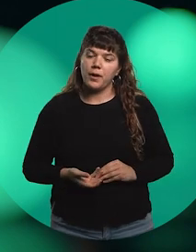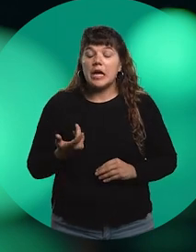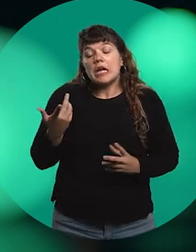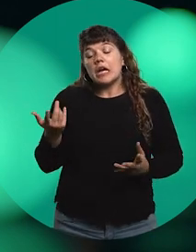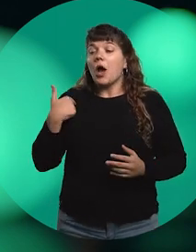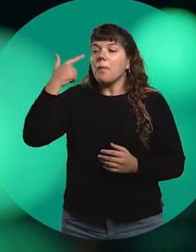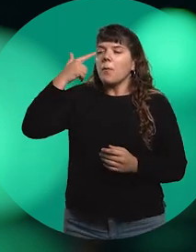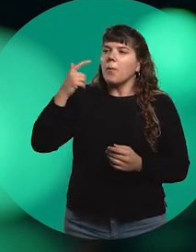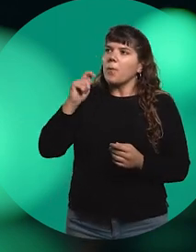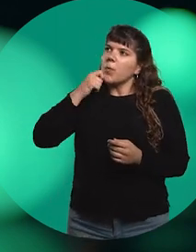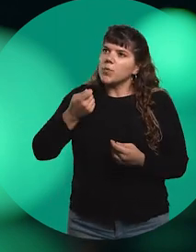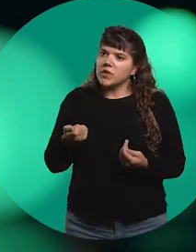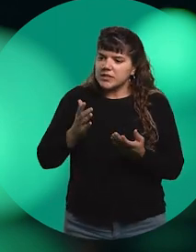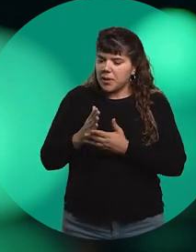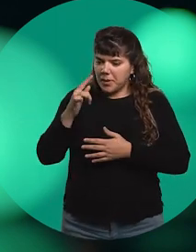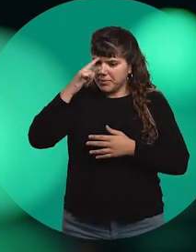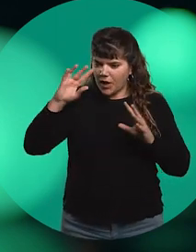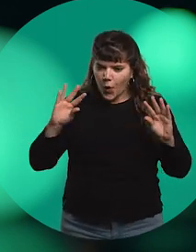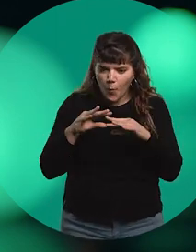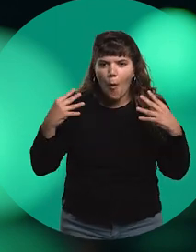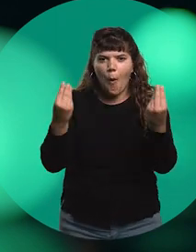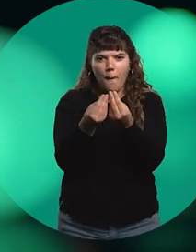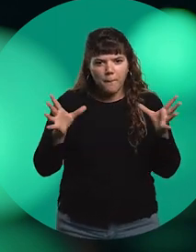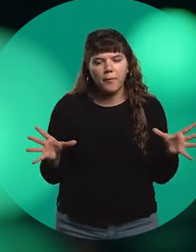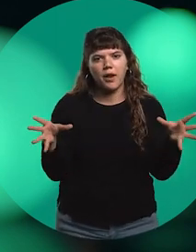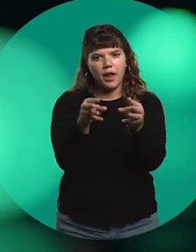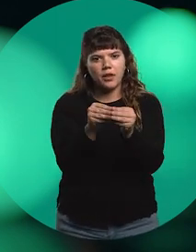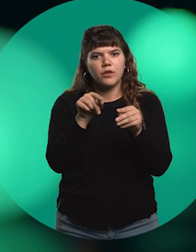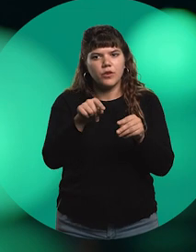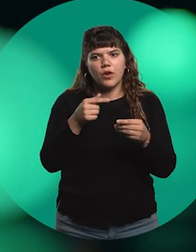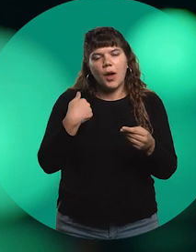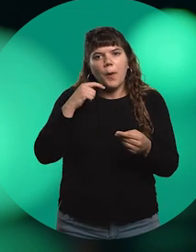gusta pensarlo como un todo, ¿no? Es decir, están los contenidos y, bueno, ¿qué hay?